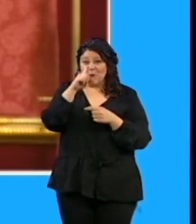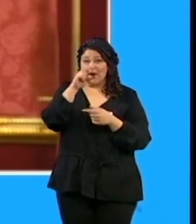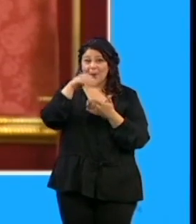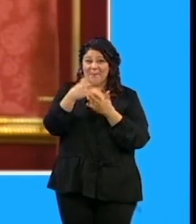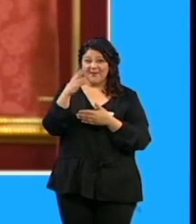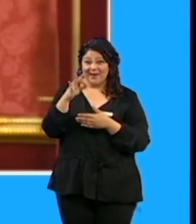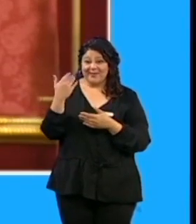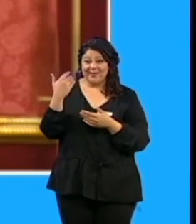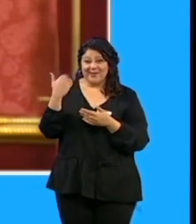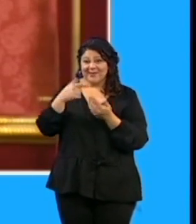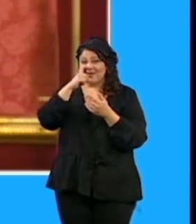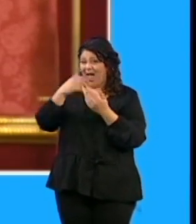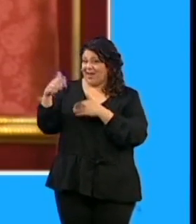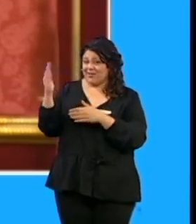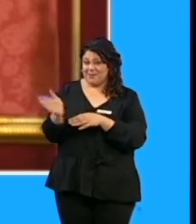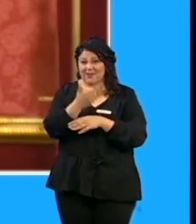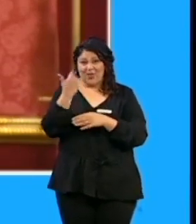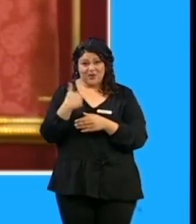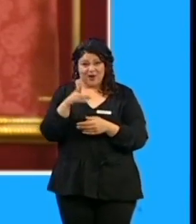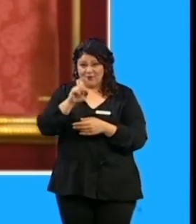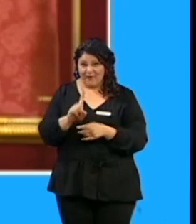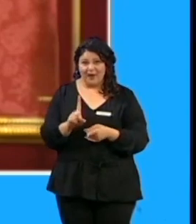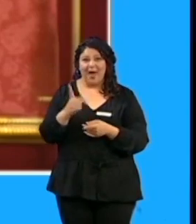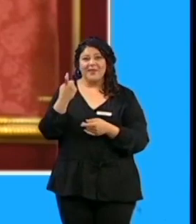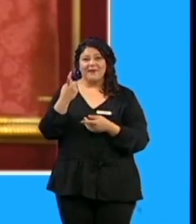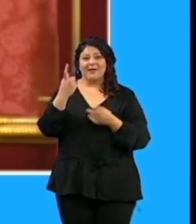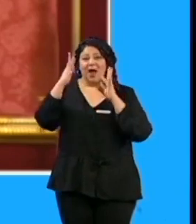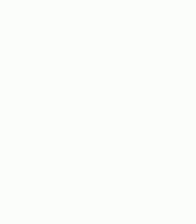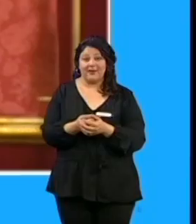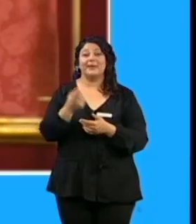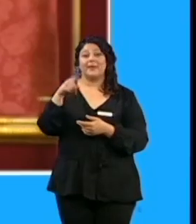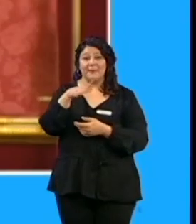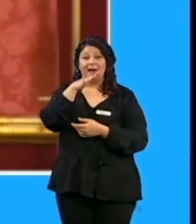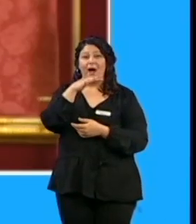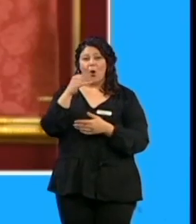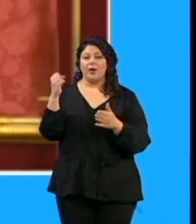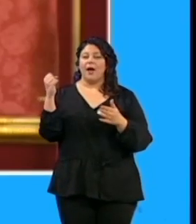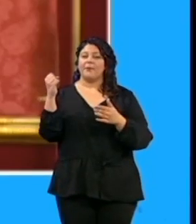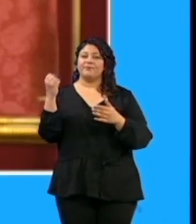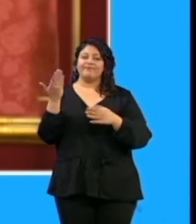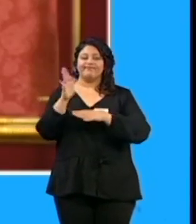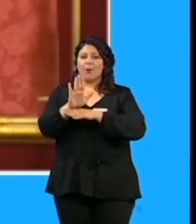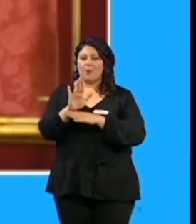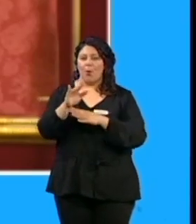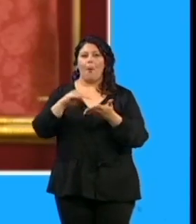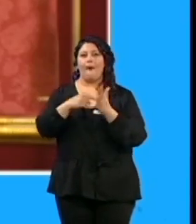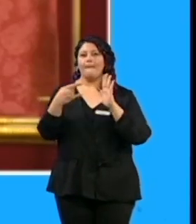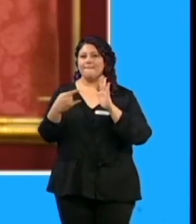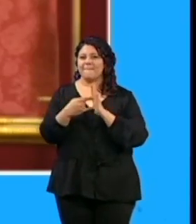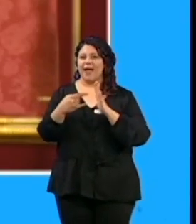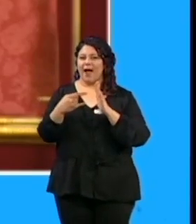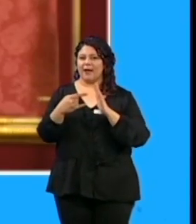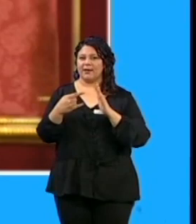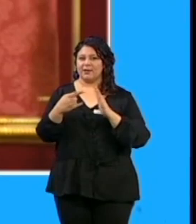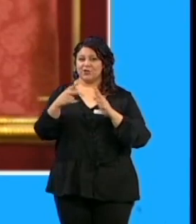que ajustar las cuentas del ayuntamiento para poder ayudar a las familias granadinas. Un plan de choque social de nuevo, otra vez,